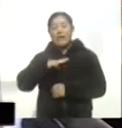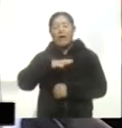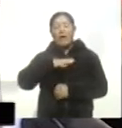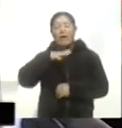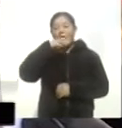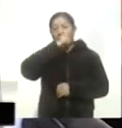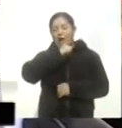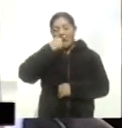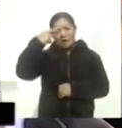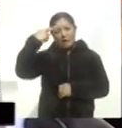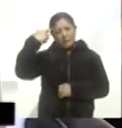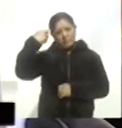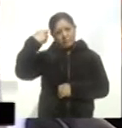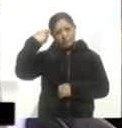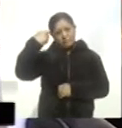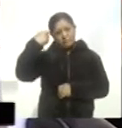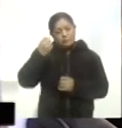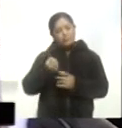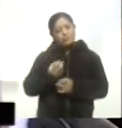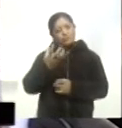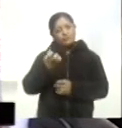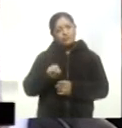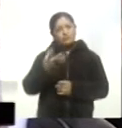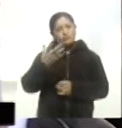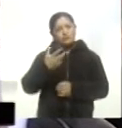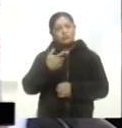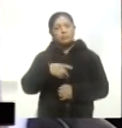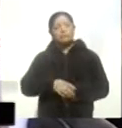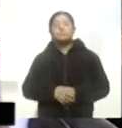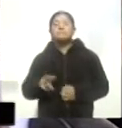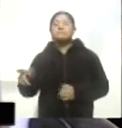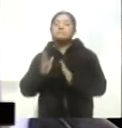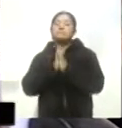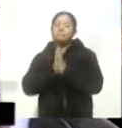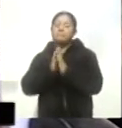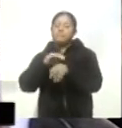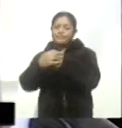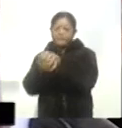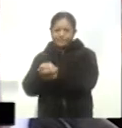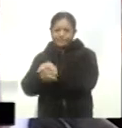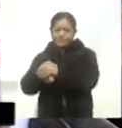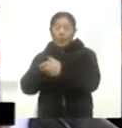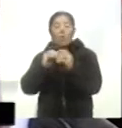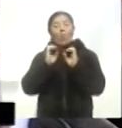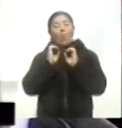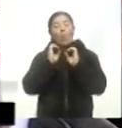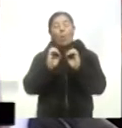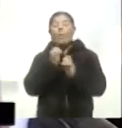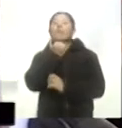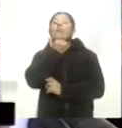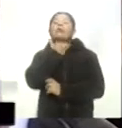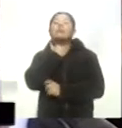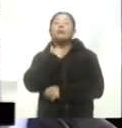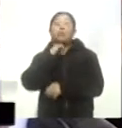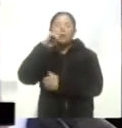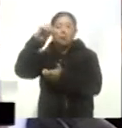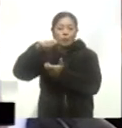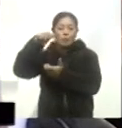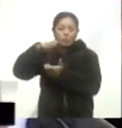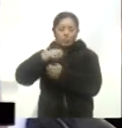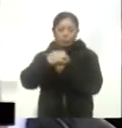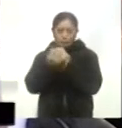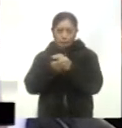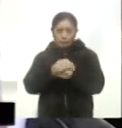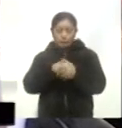pide que o se laven las manos o bien se les aplica gel. Se les pide